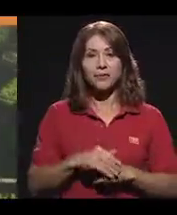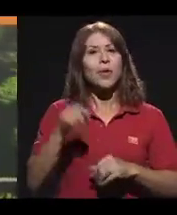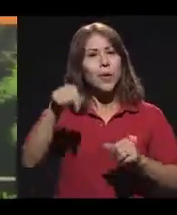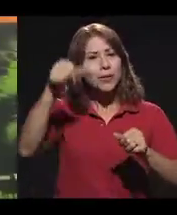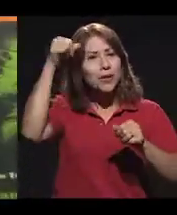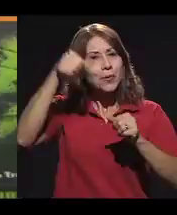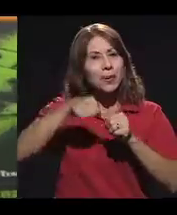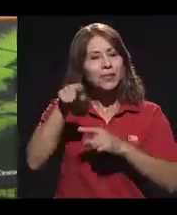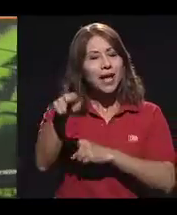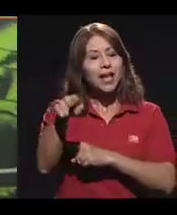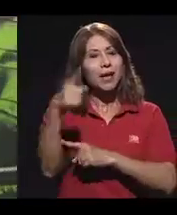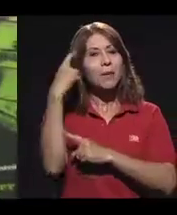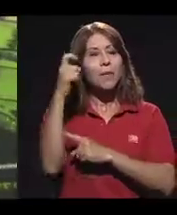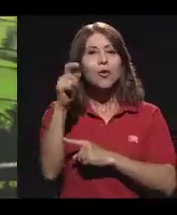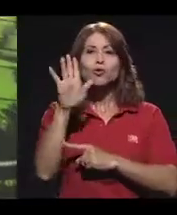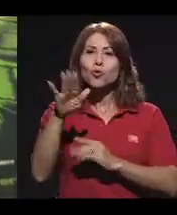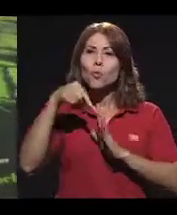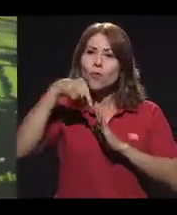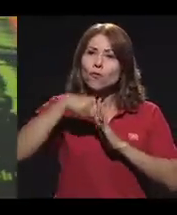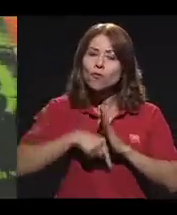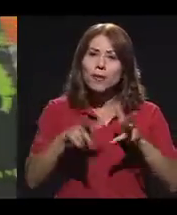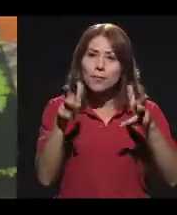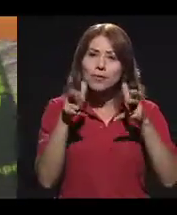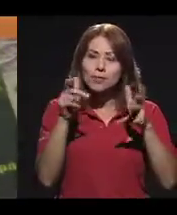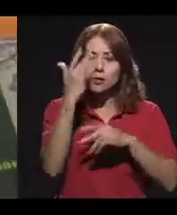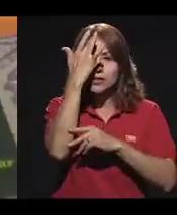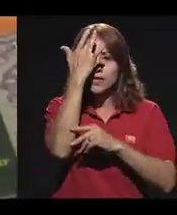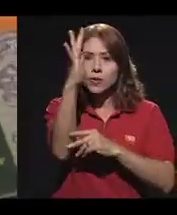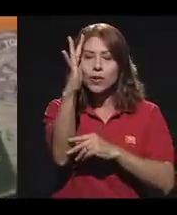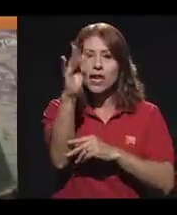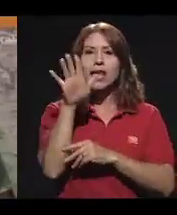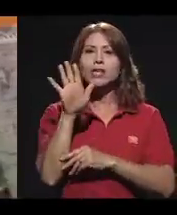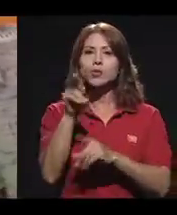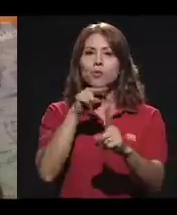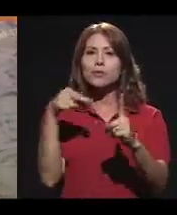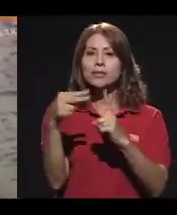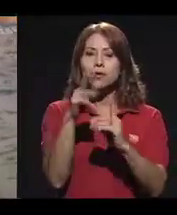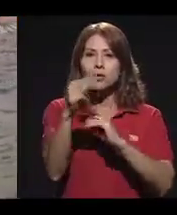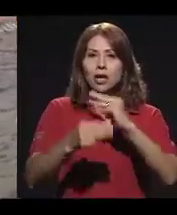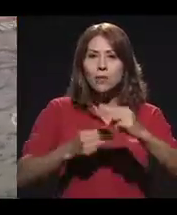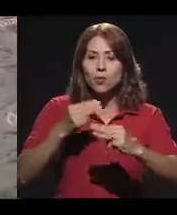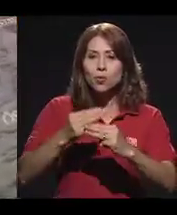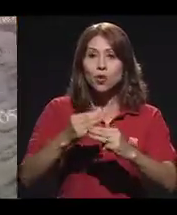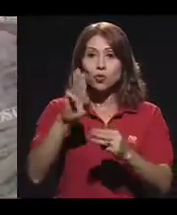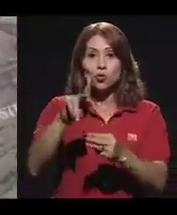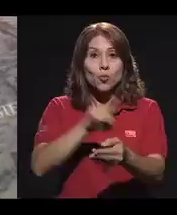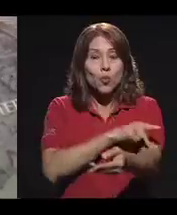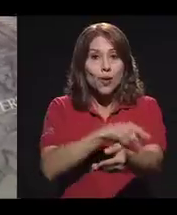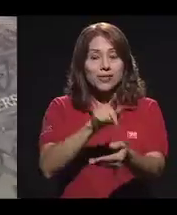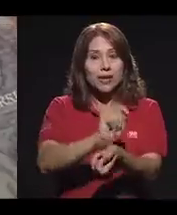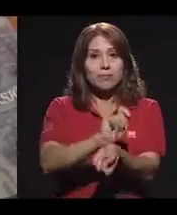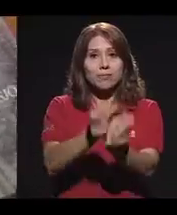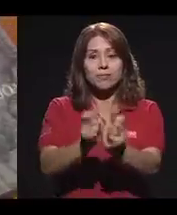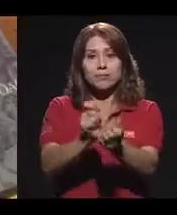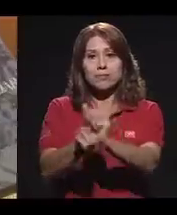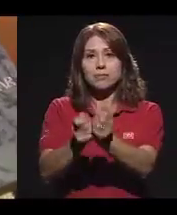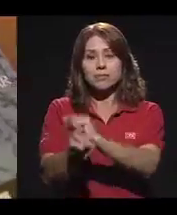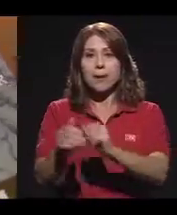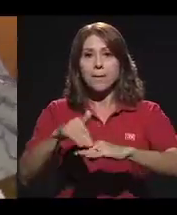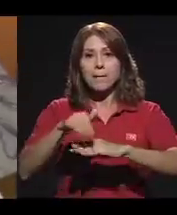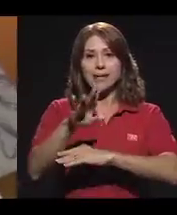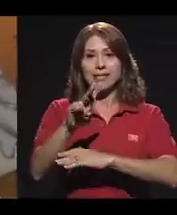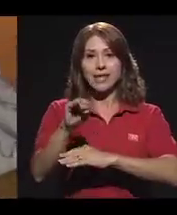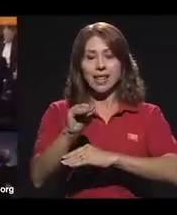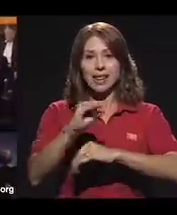Hoy lo recordamos por su profunda percepción, sabiduría y comprensión del mundo. Su poesía ha sido traducida a más de 70